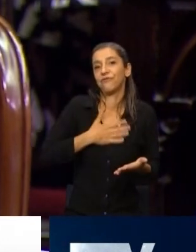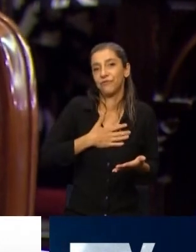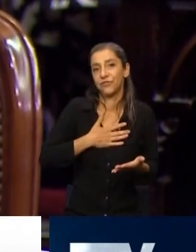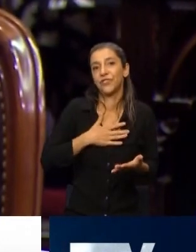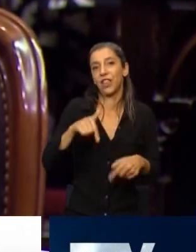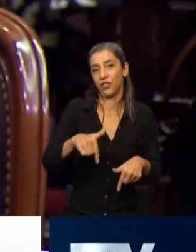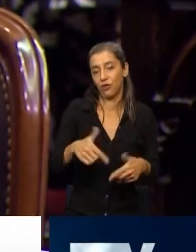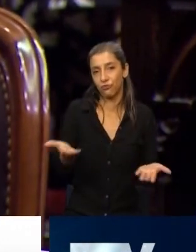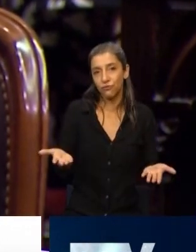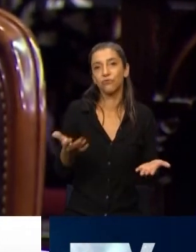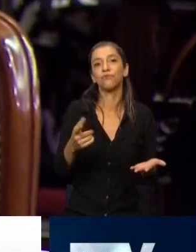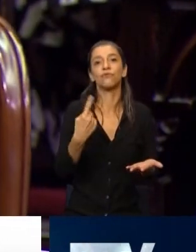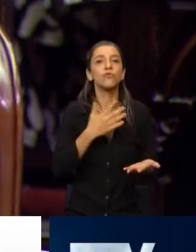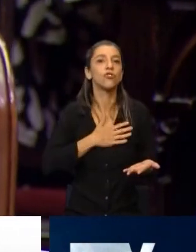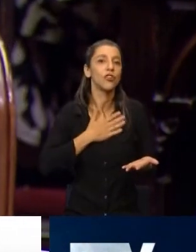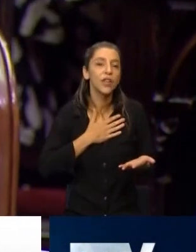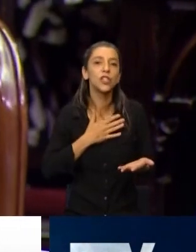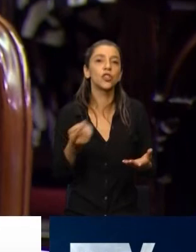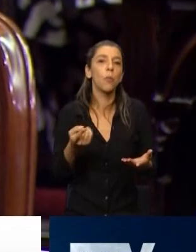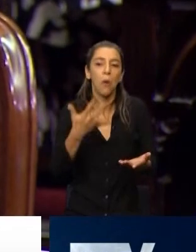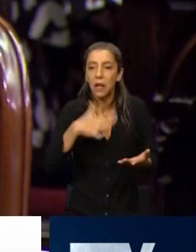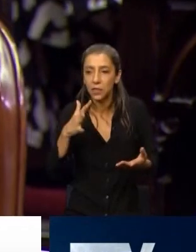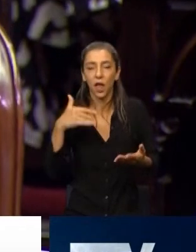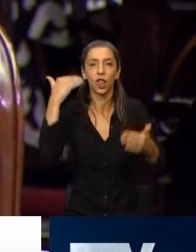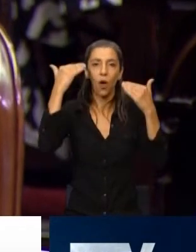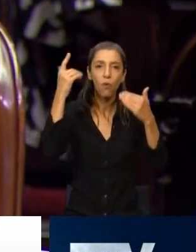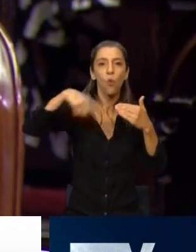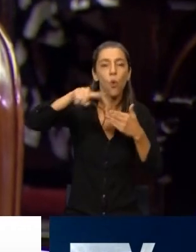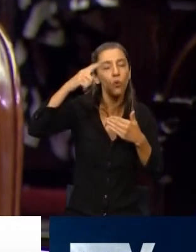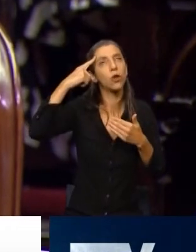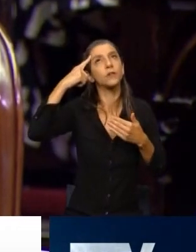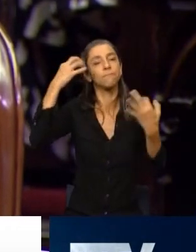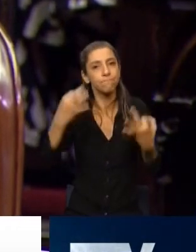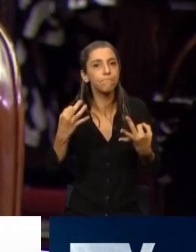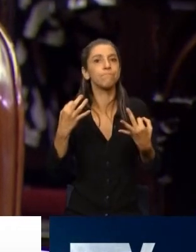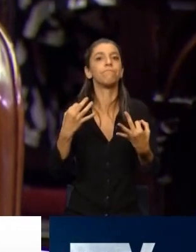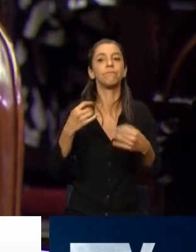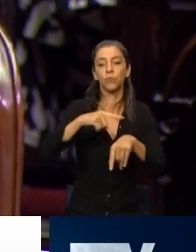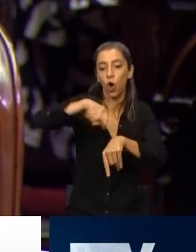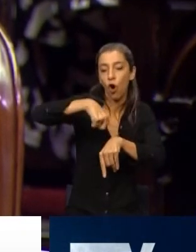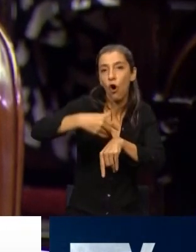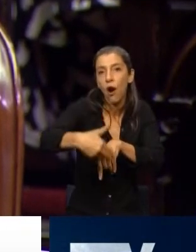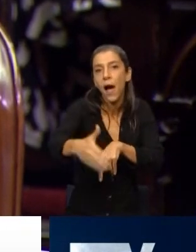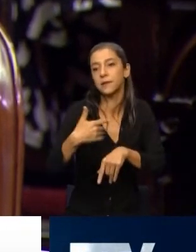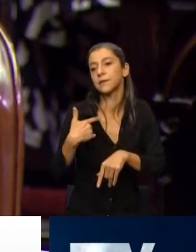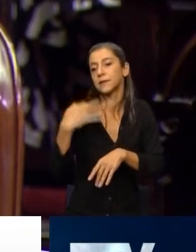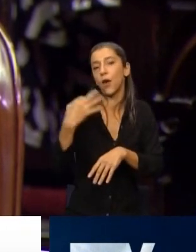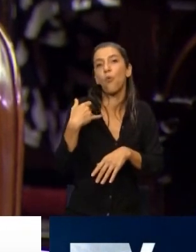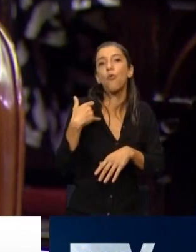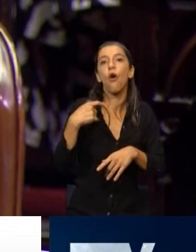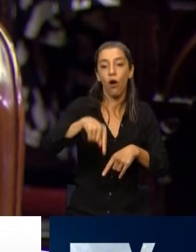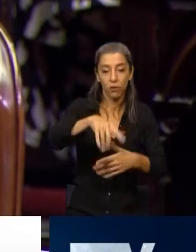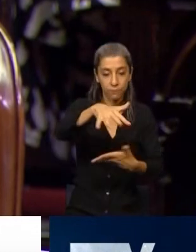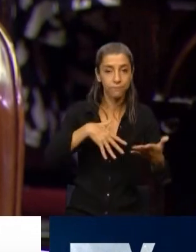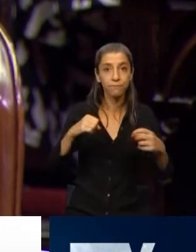estamos contentos de este nivel de madurez. Entiendo que usted hoy o en unas horas va a pasar esta media sanción al Senado